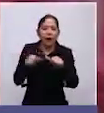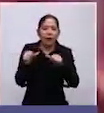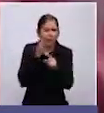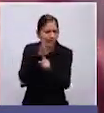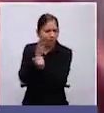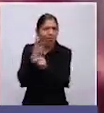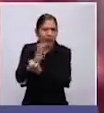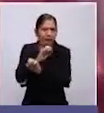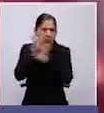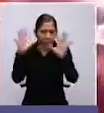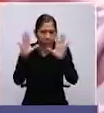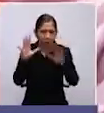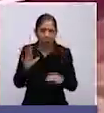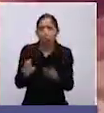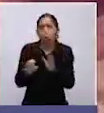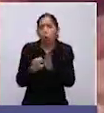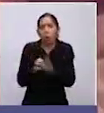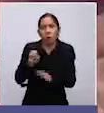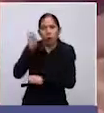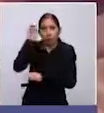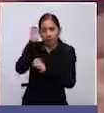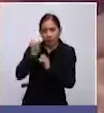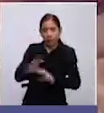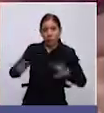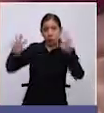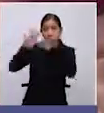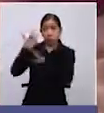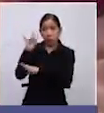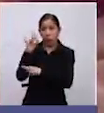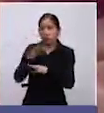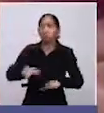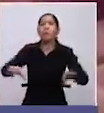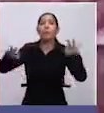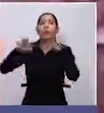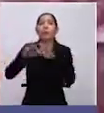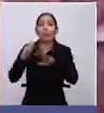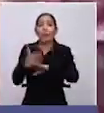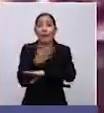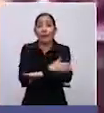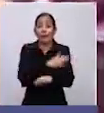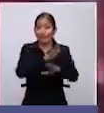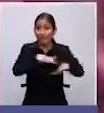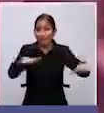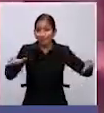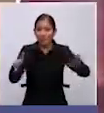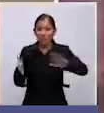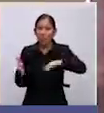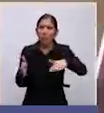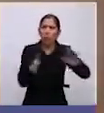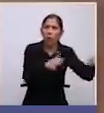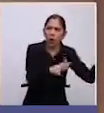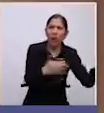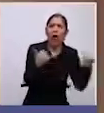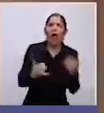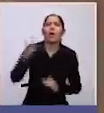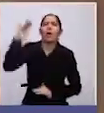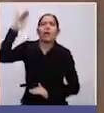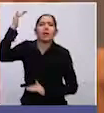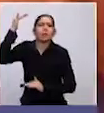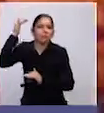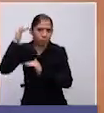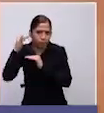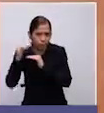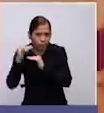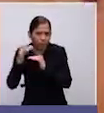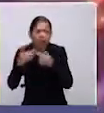Estado Plurinacional de Bolivia, por ejemplo, ha sido la reducción de la mortalidad infantil como un hito importante en este rango etario